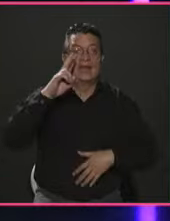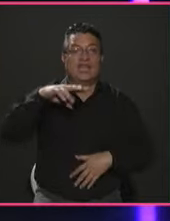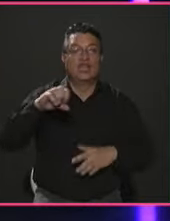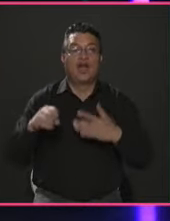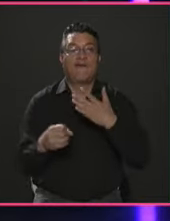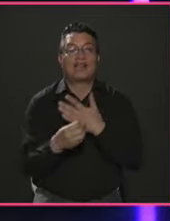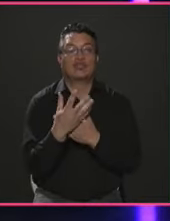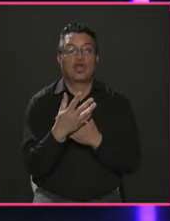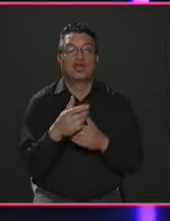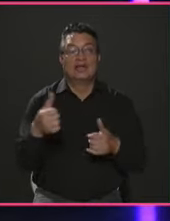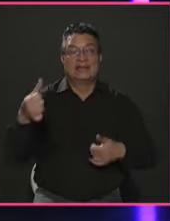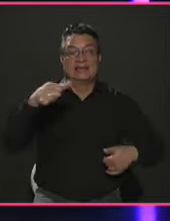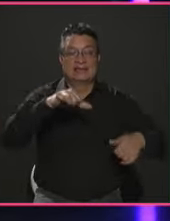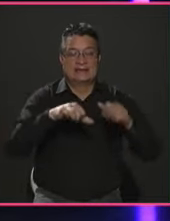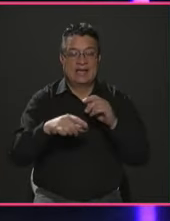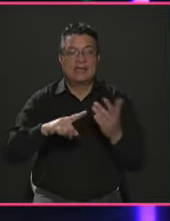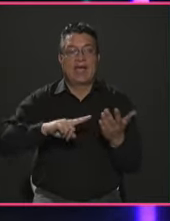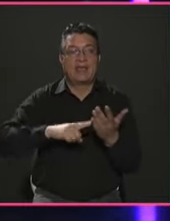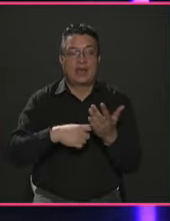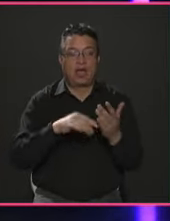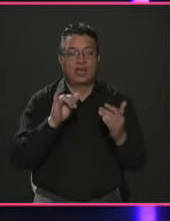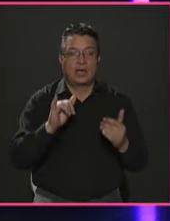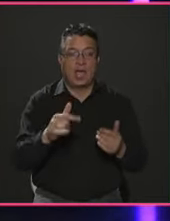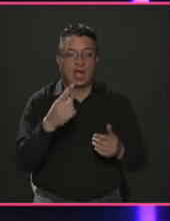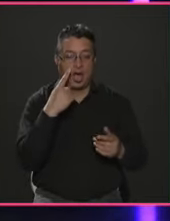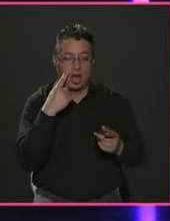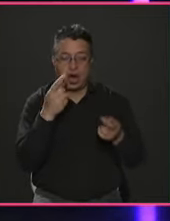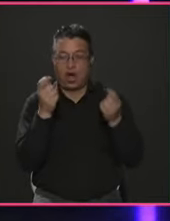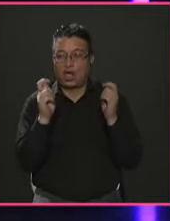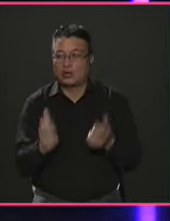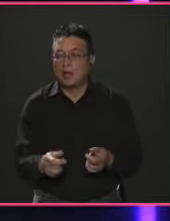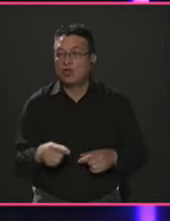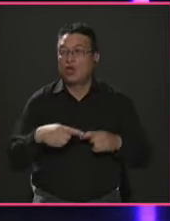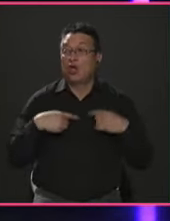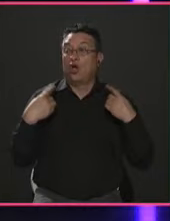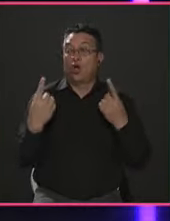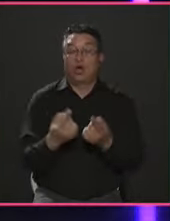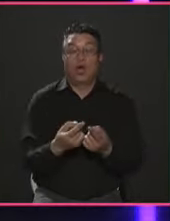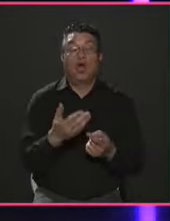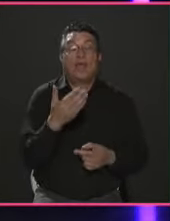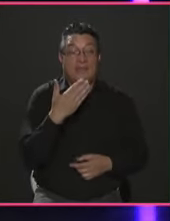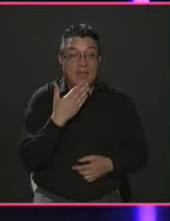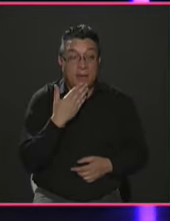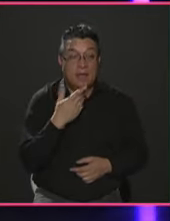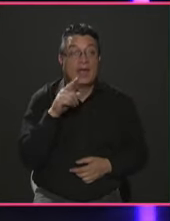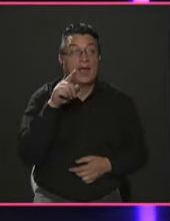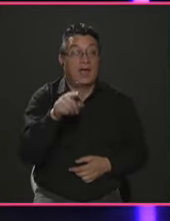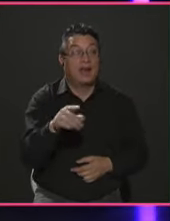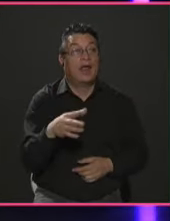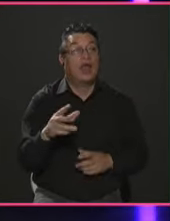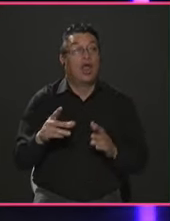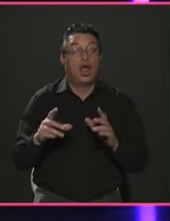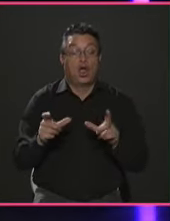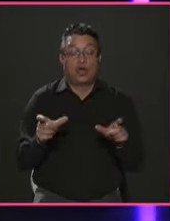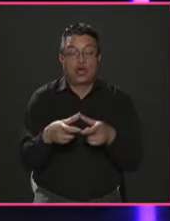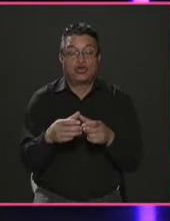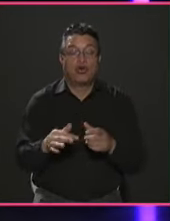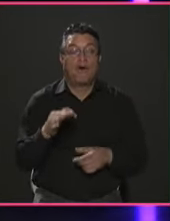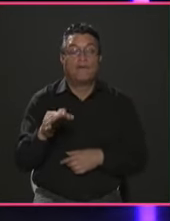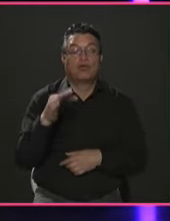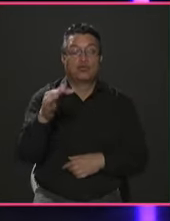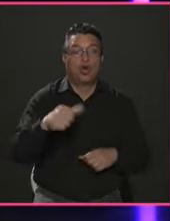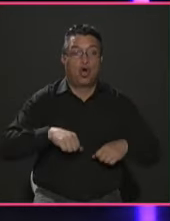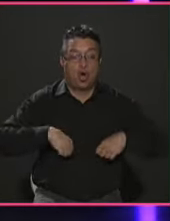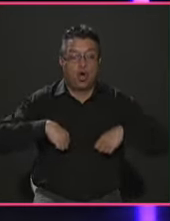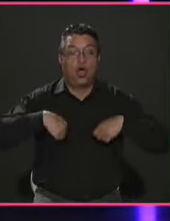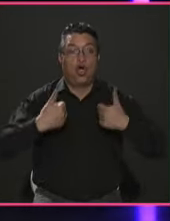La ciencia la tecnología y el conocimiento del mismo modo desarrollamos el congreso del futuro de jóvenes